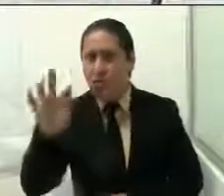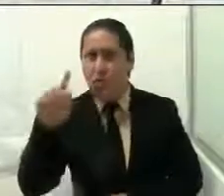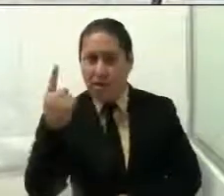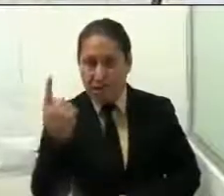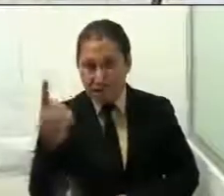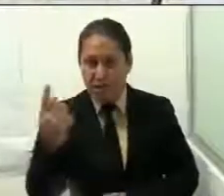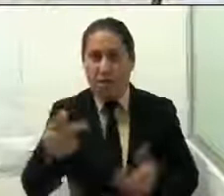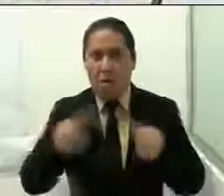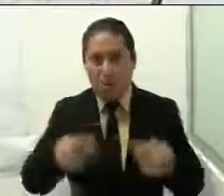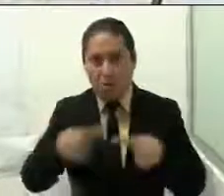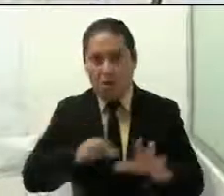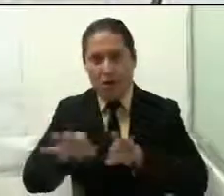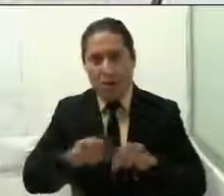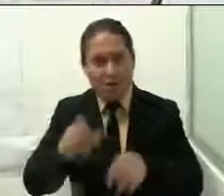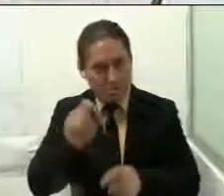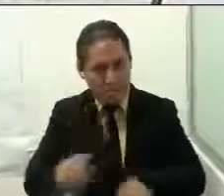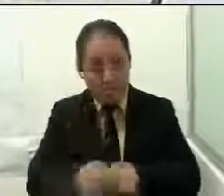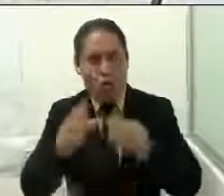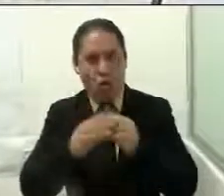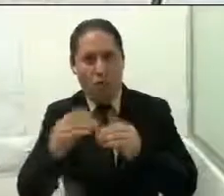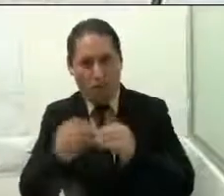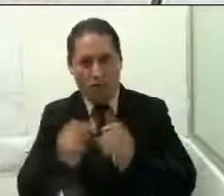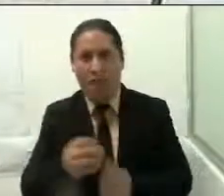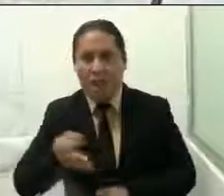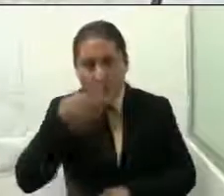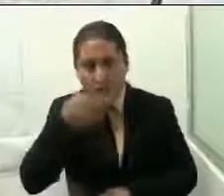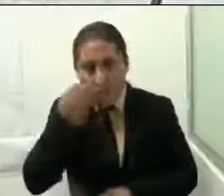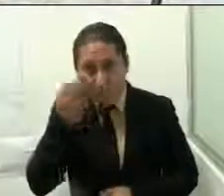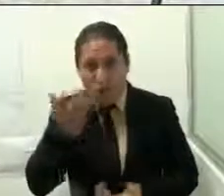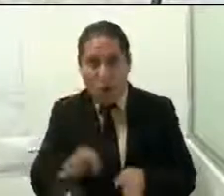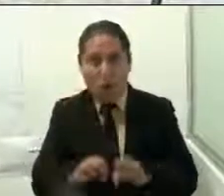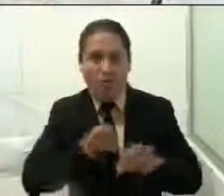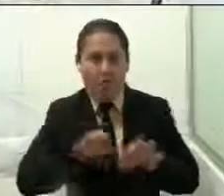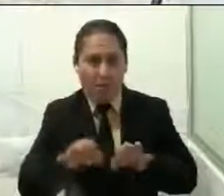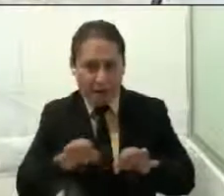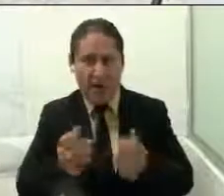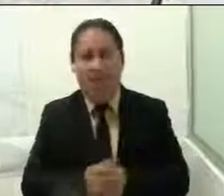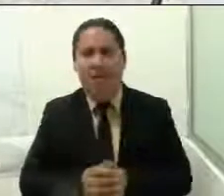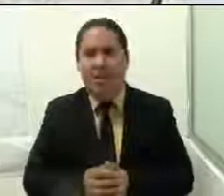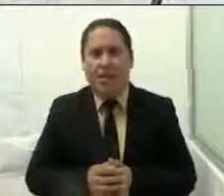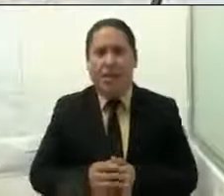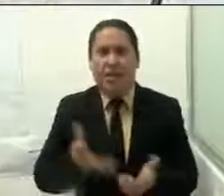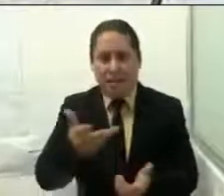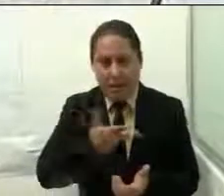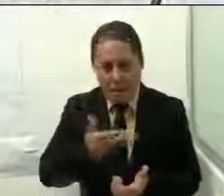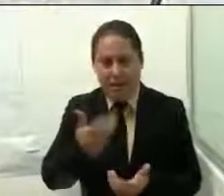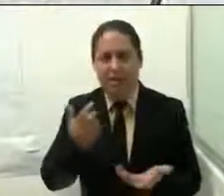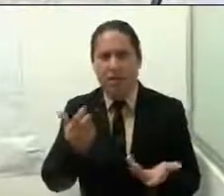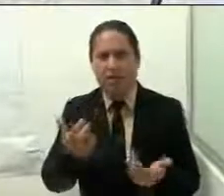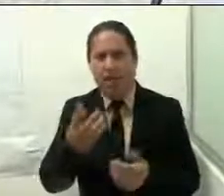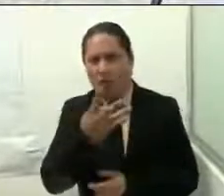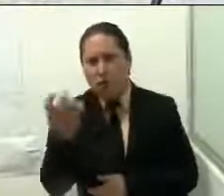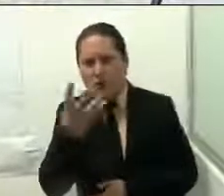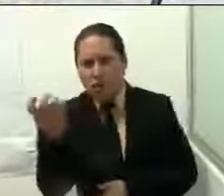horticultores en floricultura se apoyó la propagación y mantenimiento de